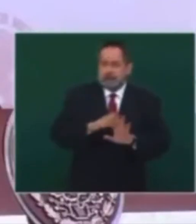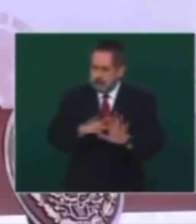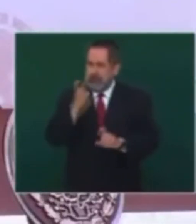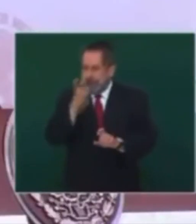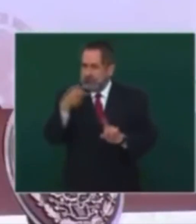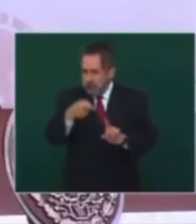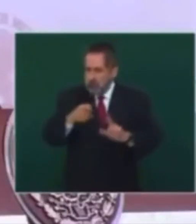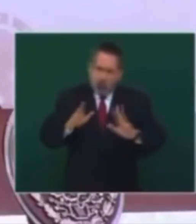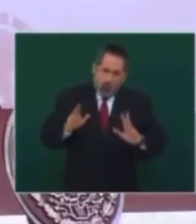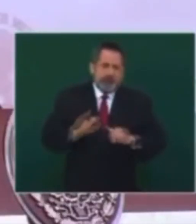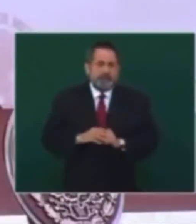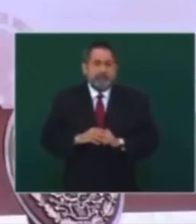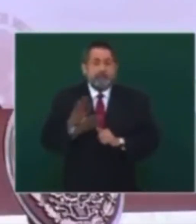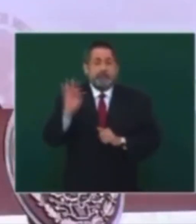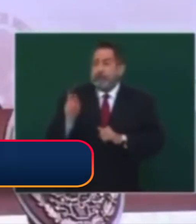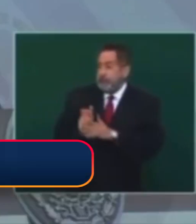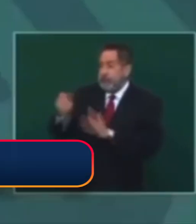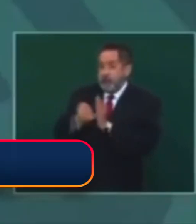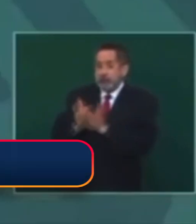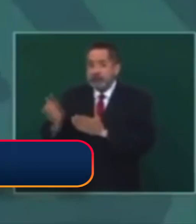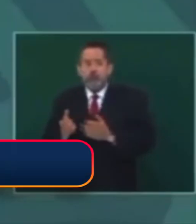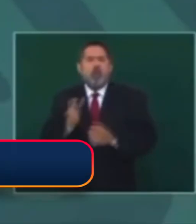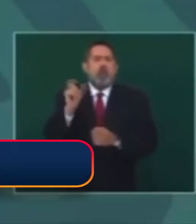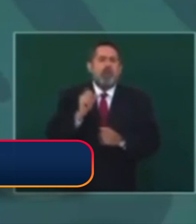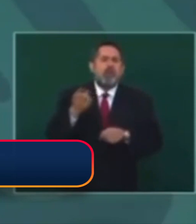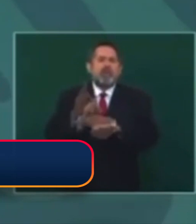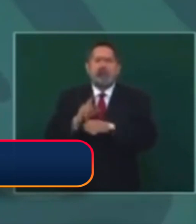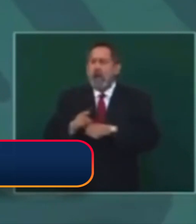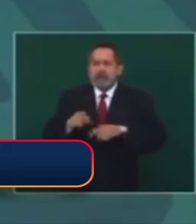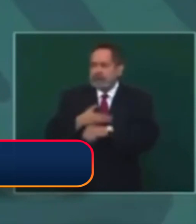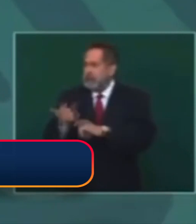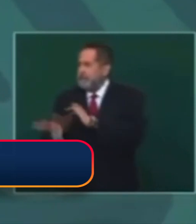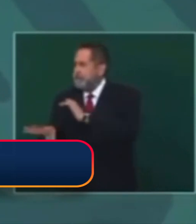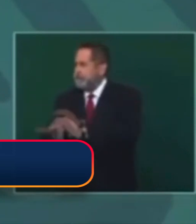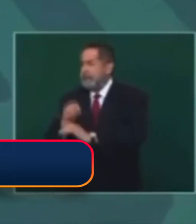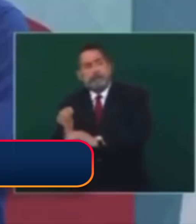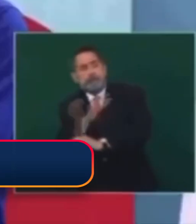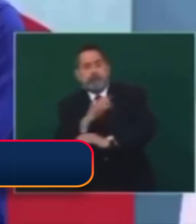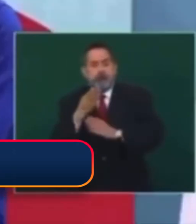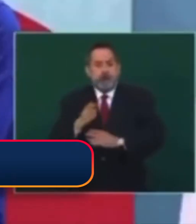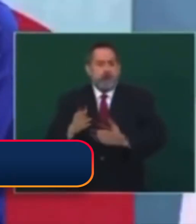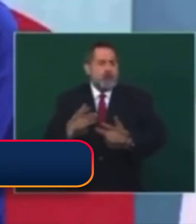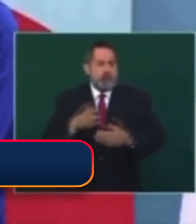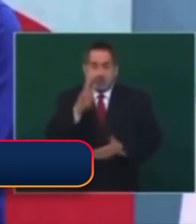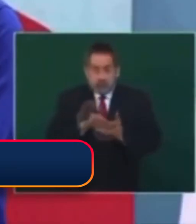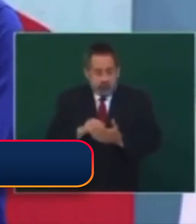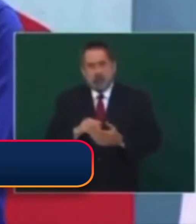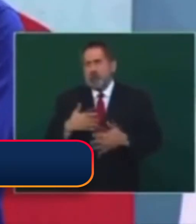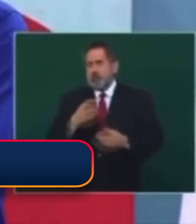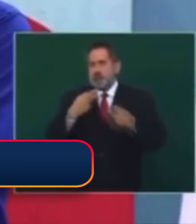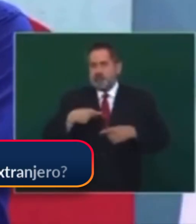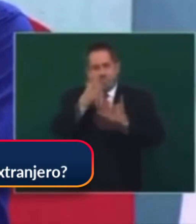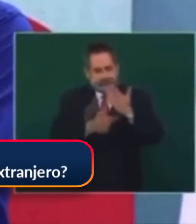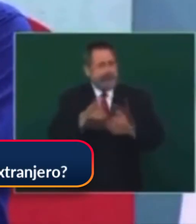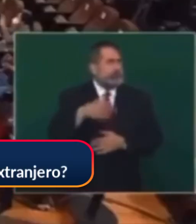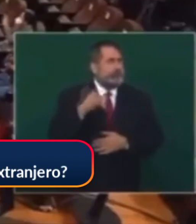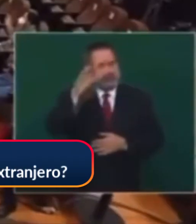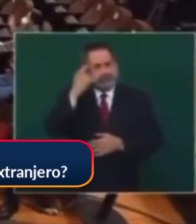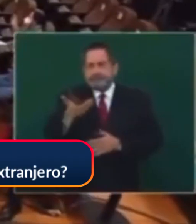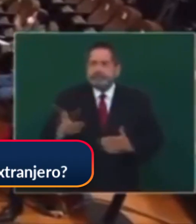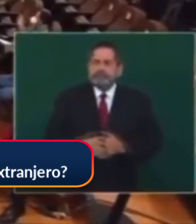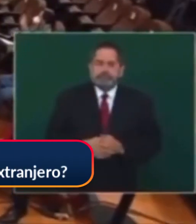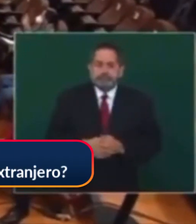Ver si se pagó impuestos, cuándo se llevaron a cabo estas operaciones. Son muchos, 3,000, aunque fíjense cómo son las